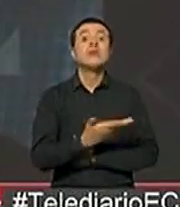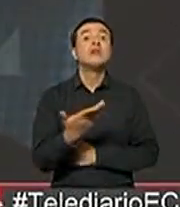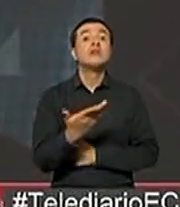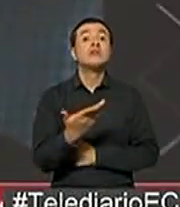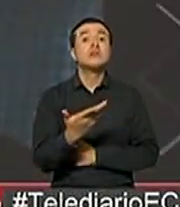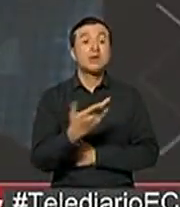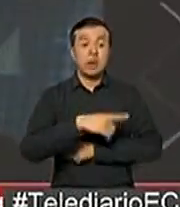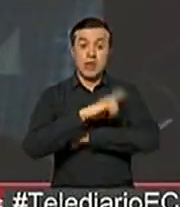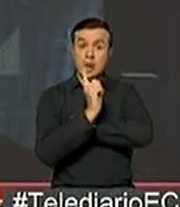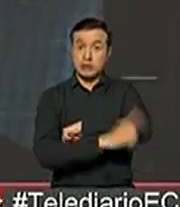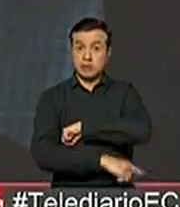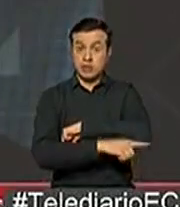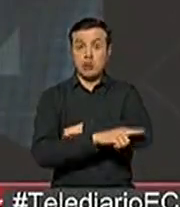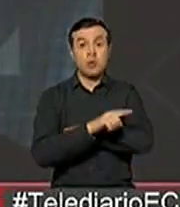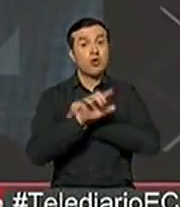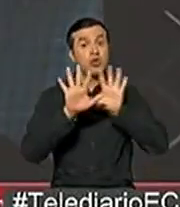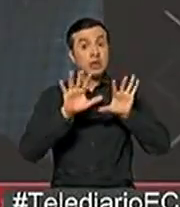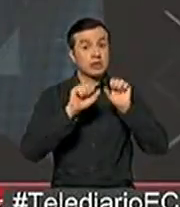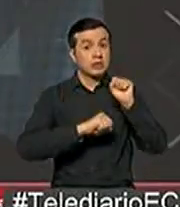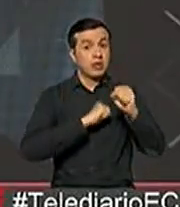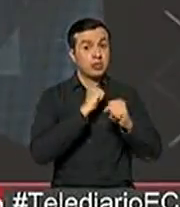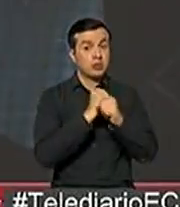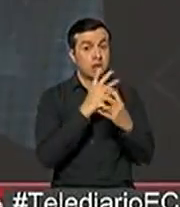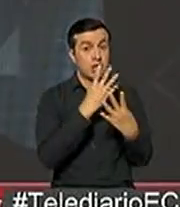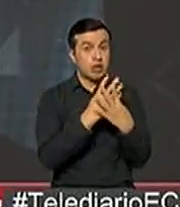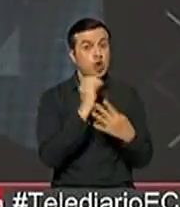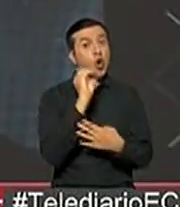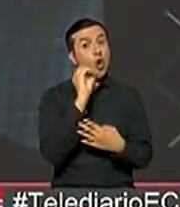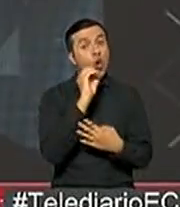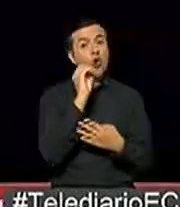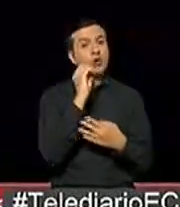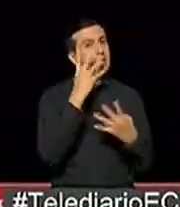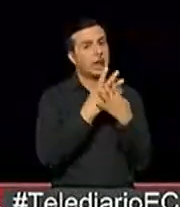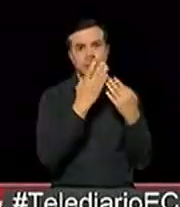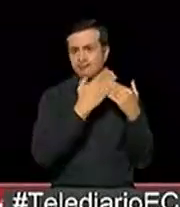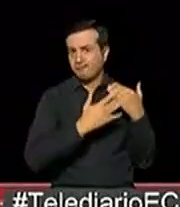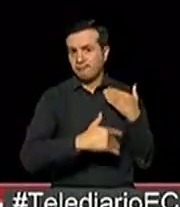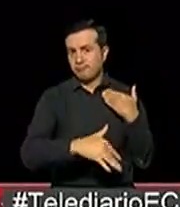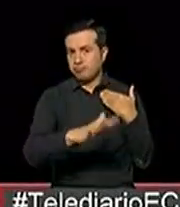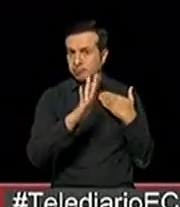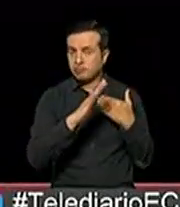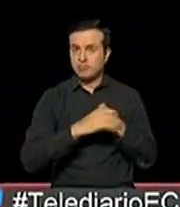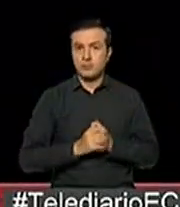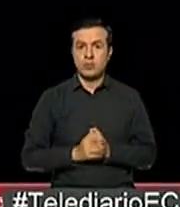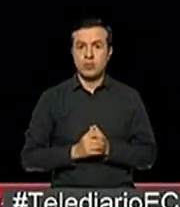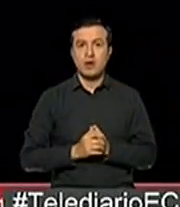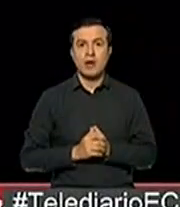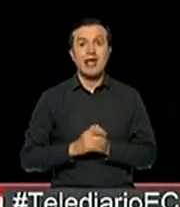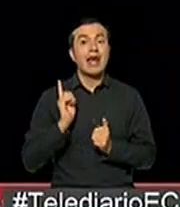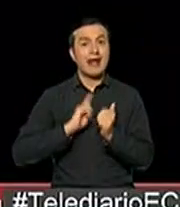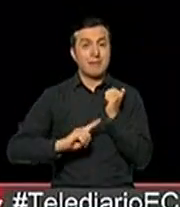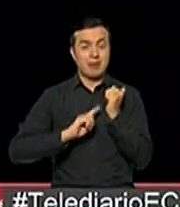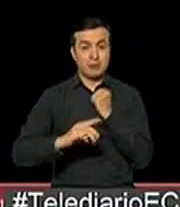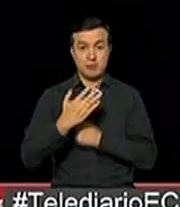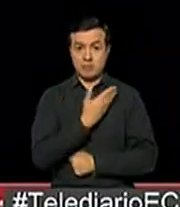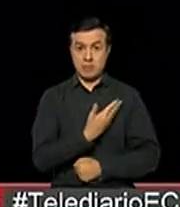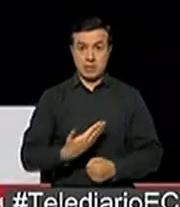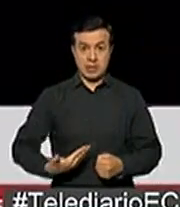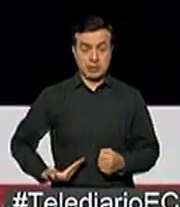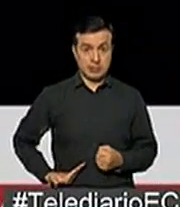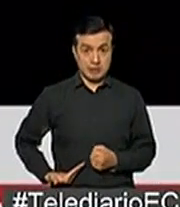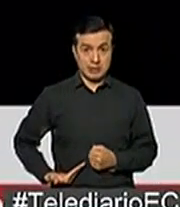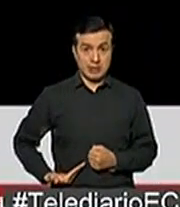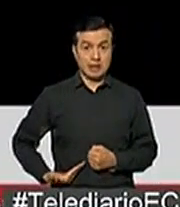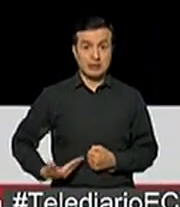ser condenado a una pena de 10 años de cárcel a cadena perpetua -juan antonio tony hernández ex diputado y